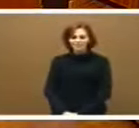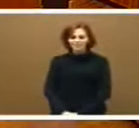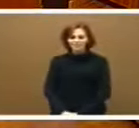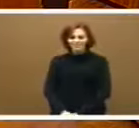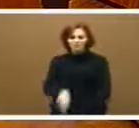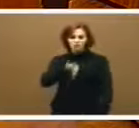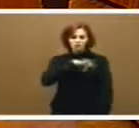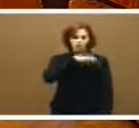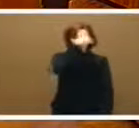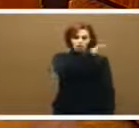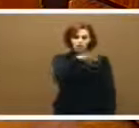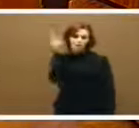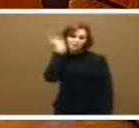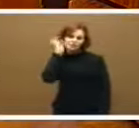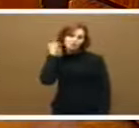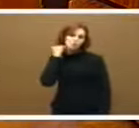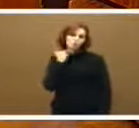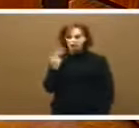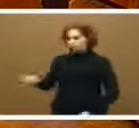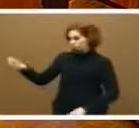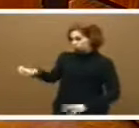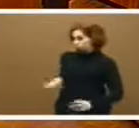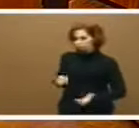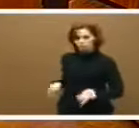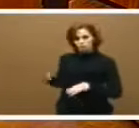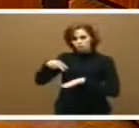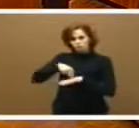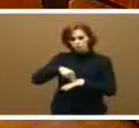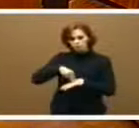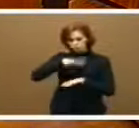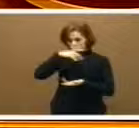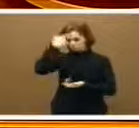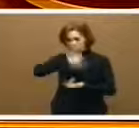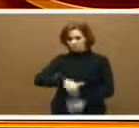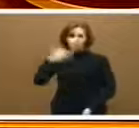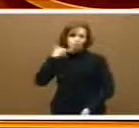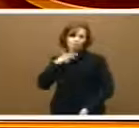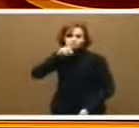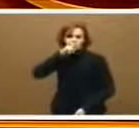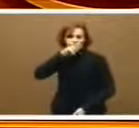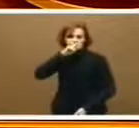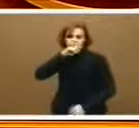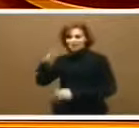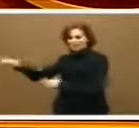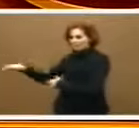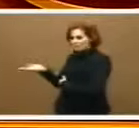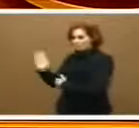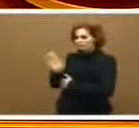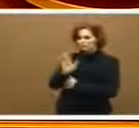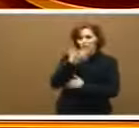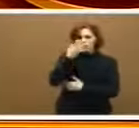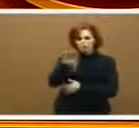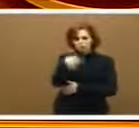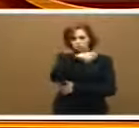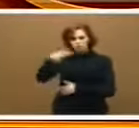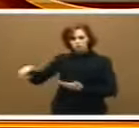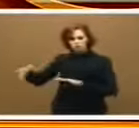Señores y señoras diputados, subo a esta tribuna en mi condición de diputada relatora en representación de todos los miembros de la Comisión